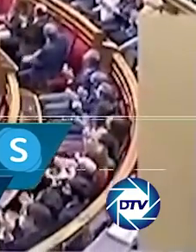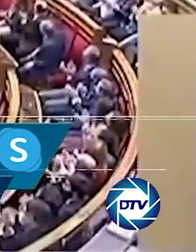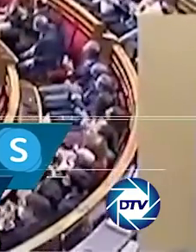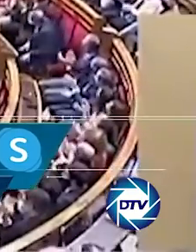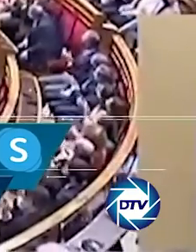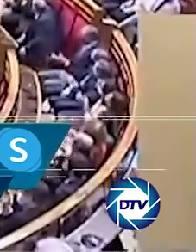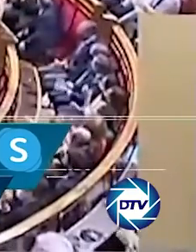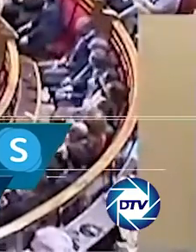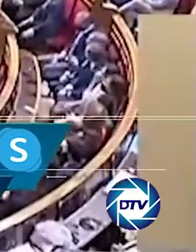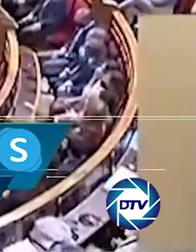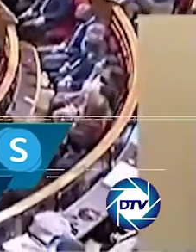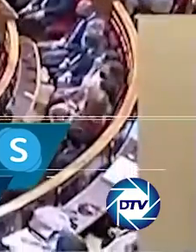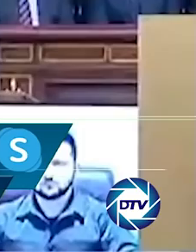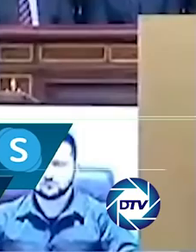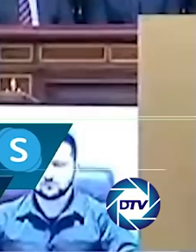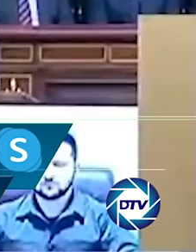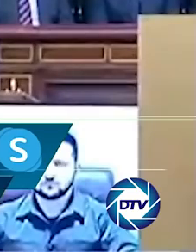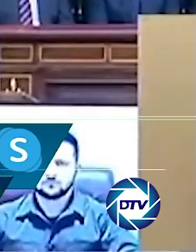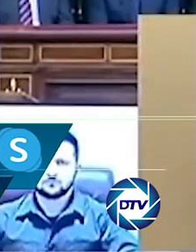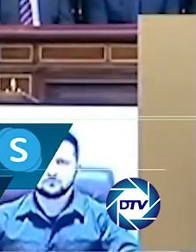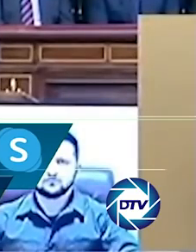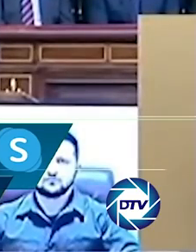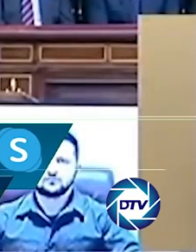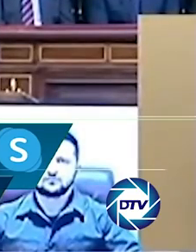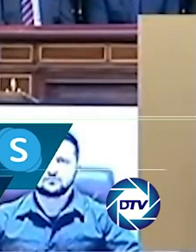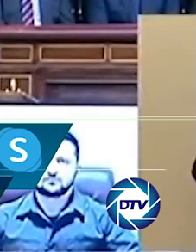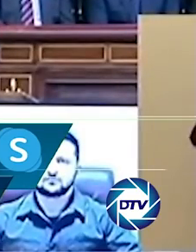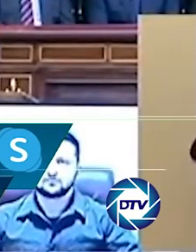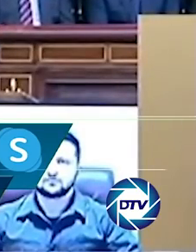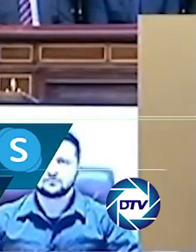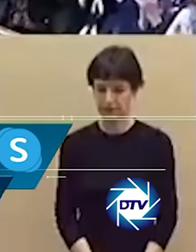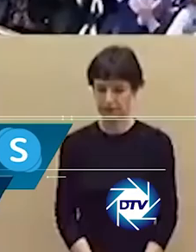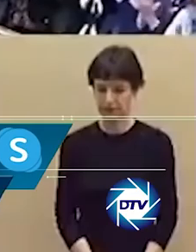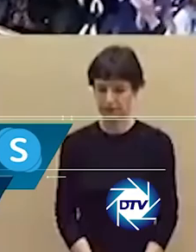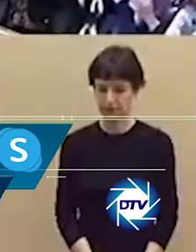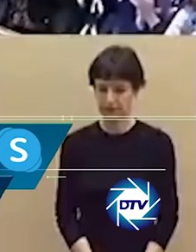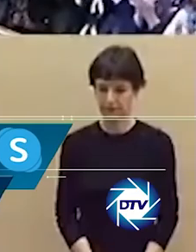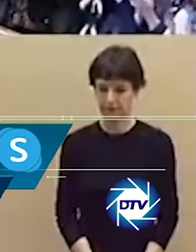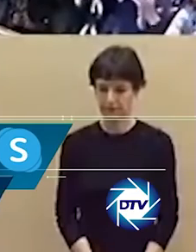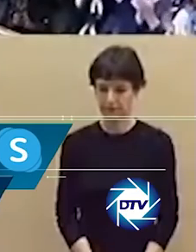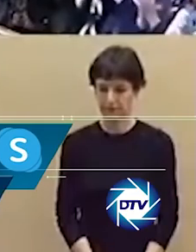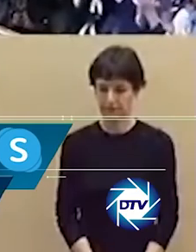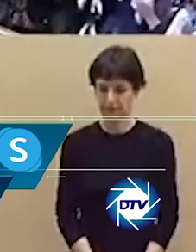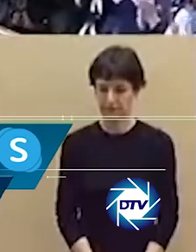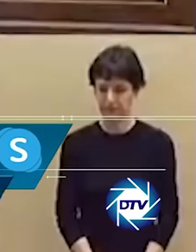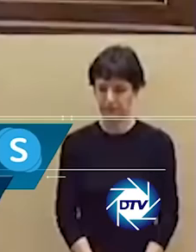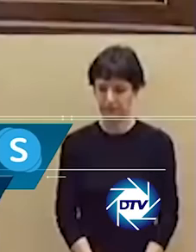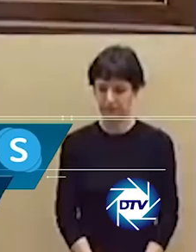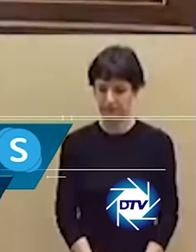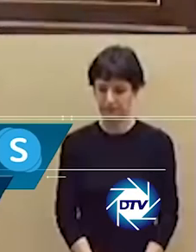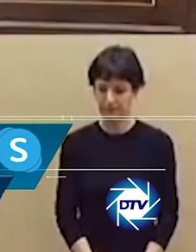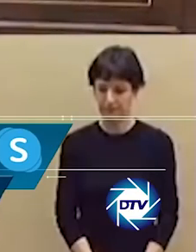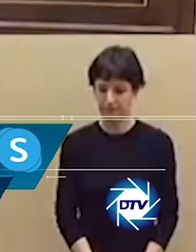de Putin. Los amigos de Putin son bien otros, y los amigos de Putin, entre otros, han sido el señor Macron, que es el que